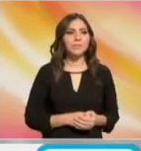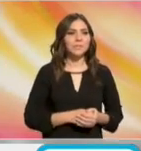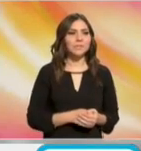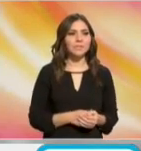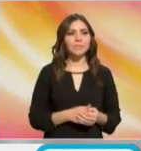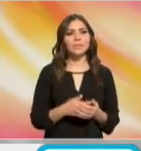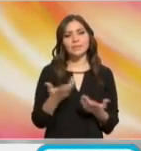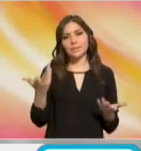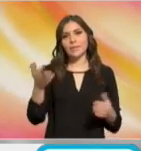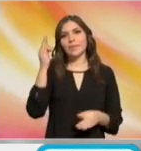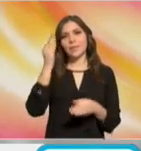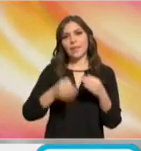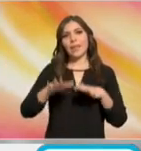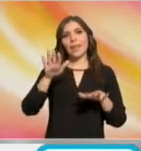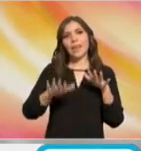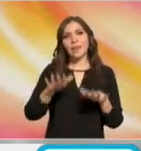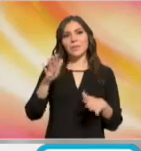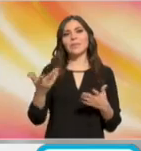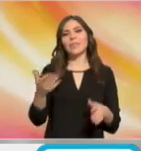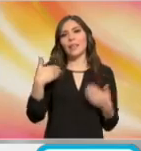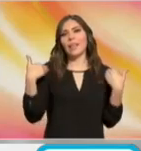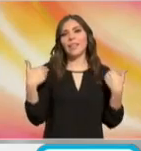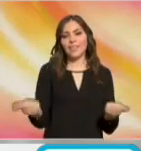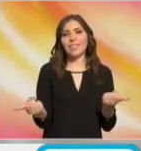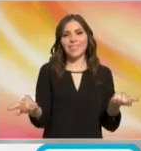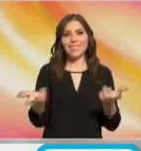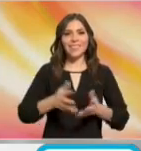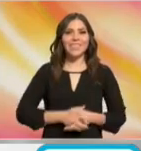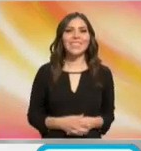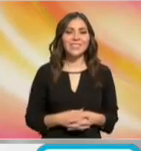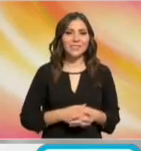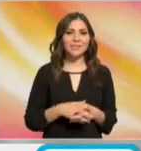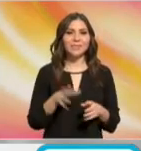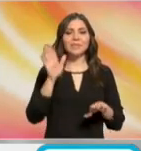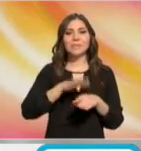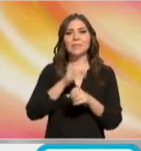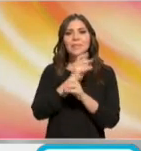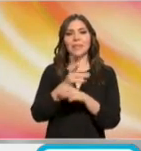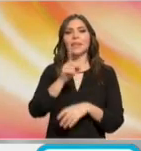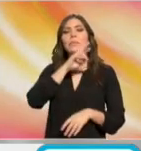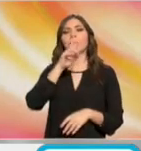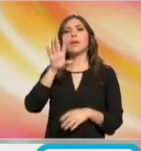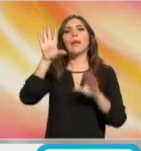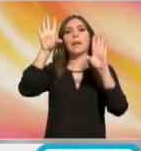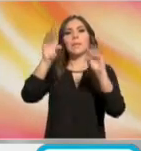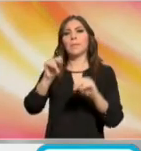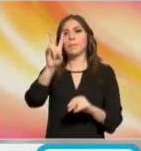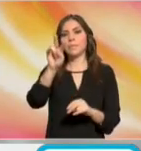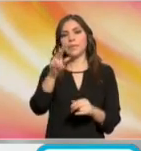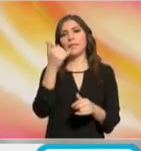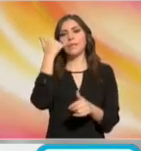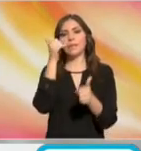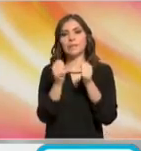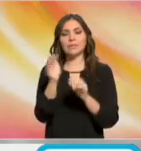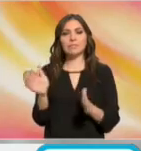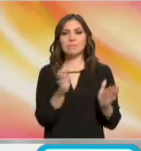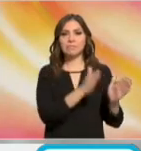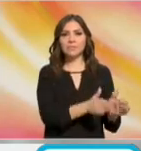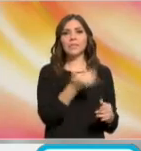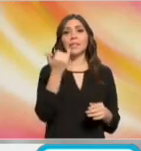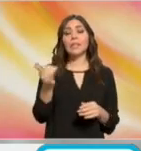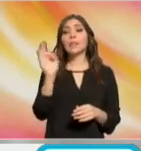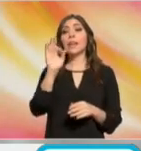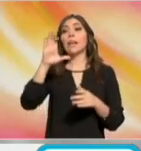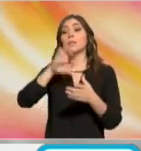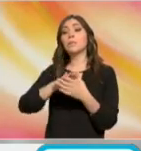veces. No, ahí está, Mira, ya ahí queda está la claro. recomendación. Claro, Apagar claro. el teléfono, apagar la televisión. Y entender Y que no los moleste al ritmos, esposo si se